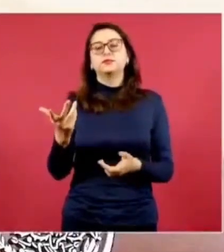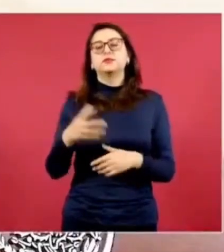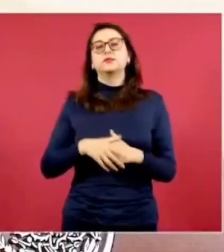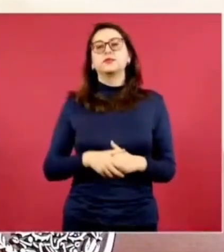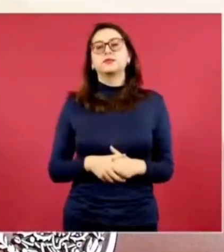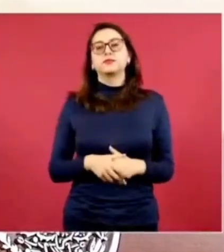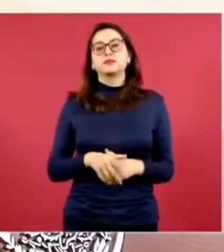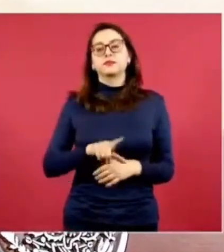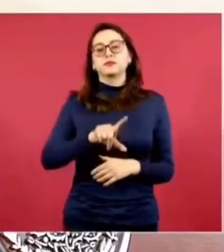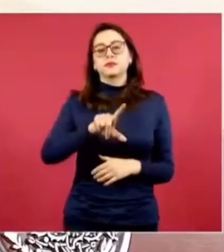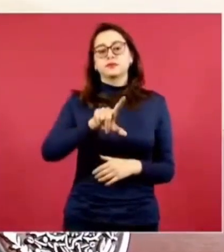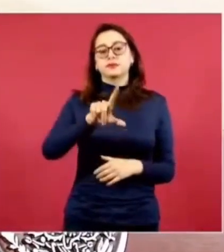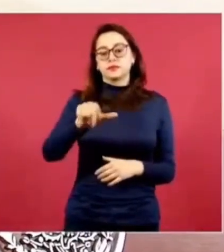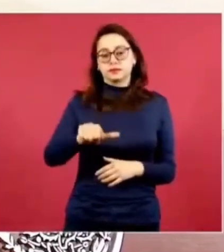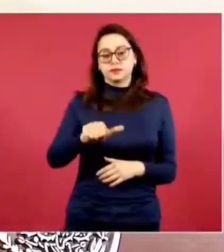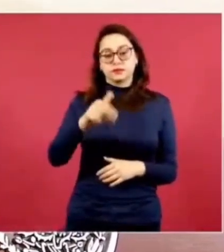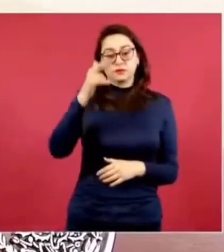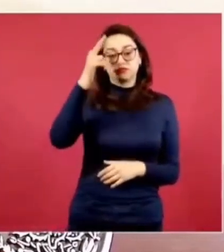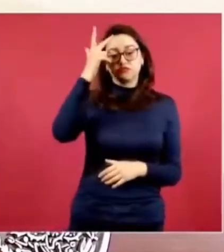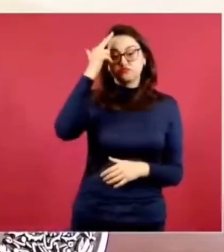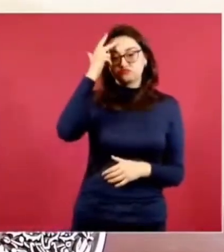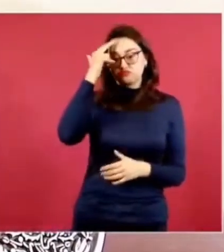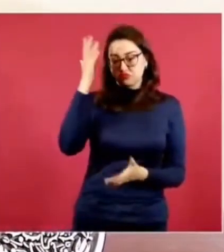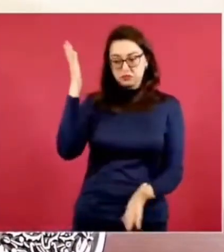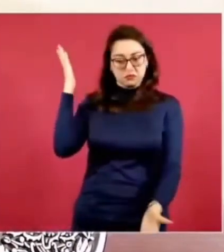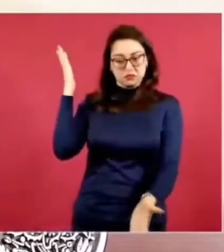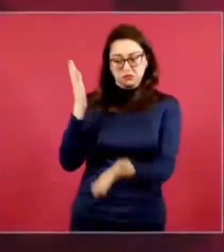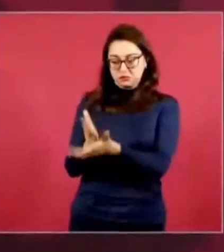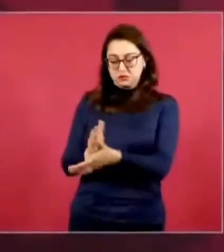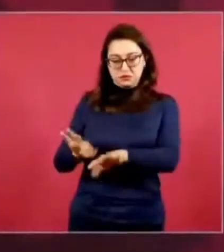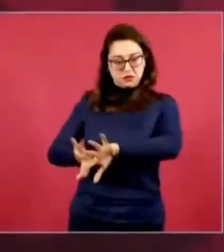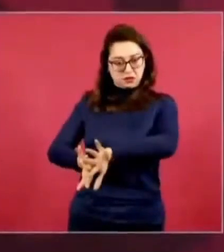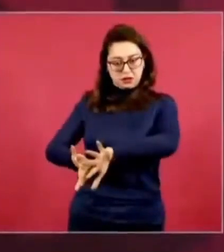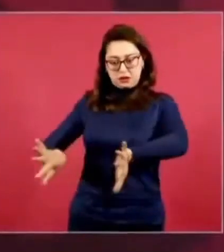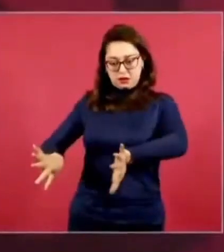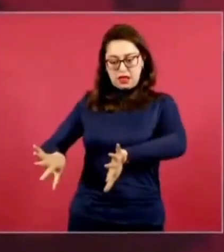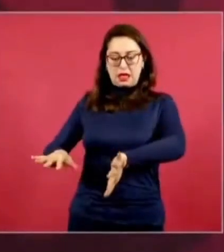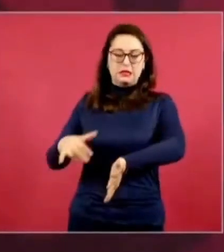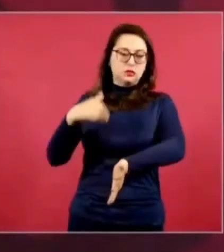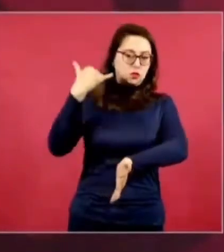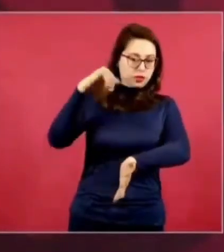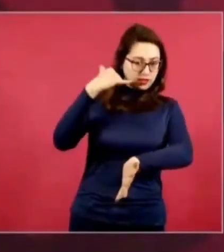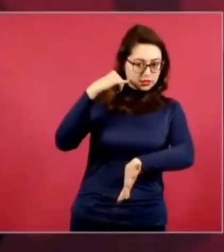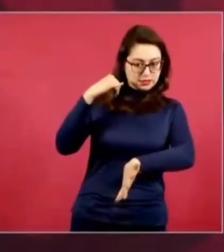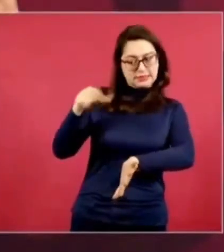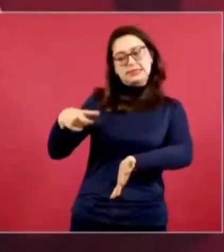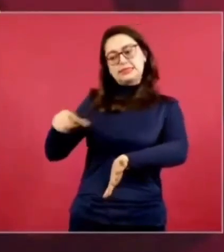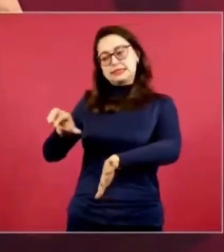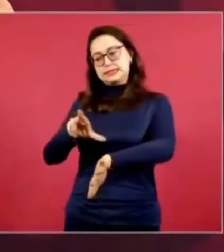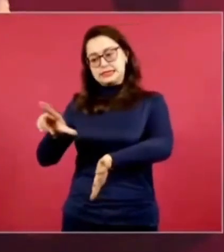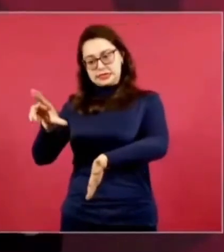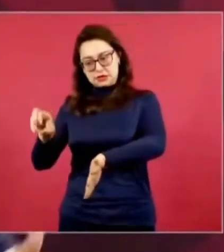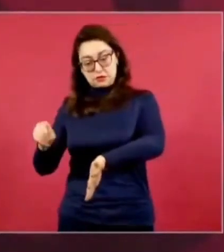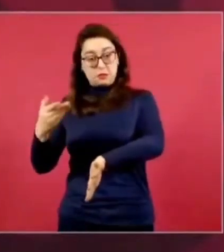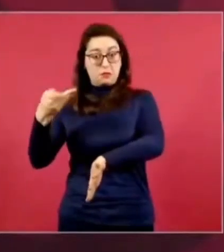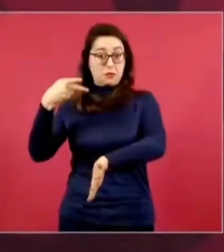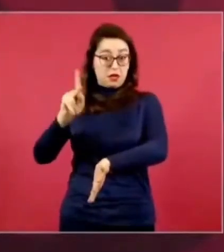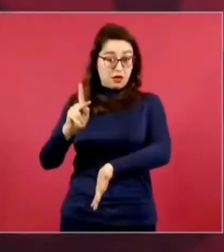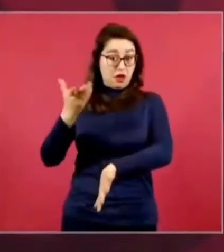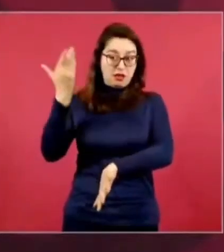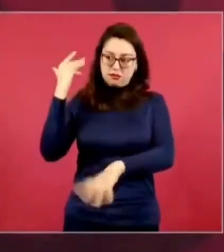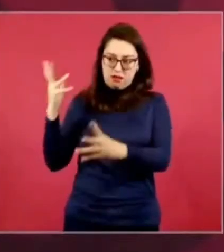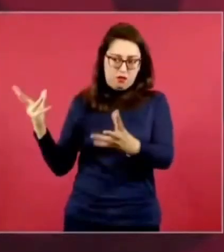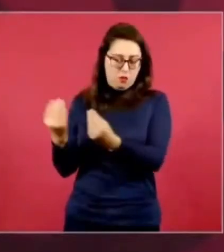que es ahora quintanar en ese entonces Yucatán era el auge del